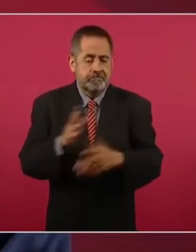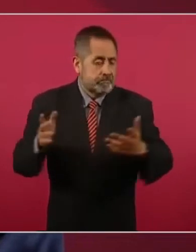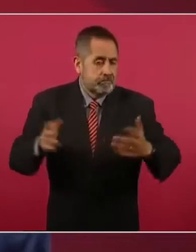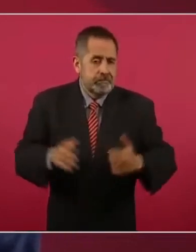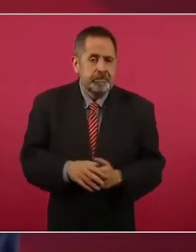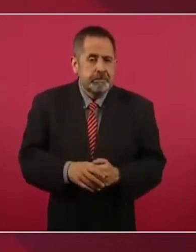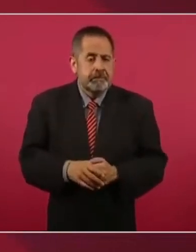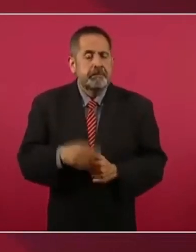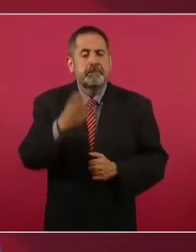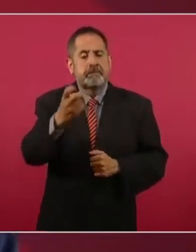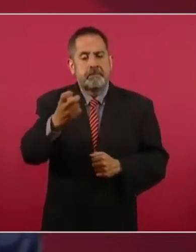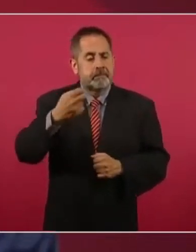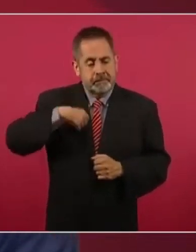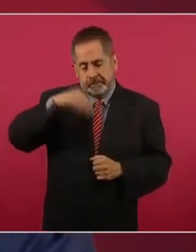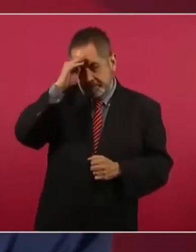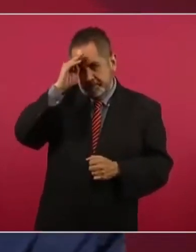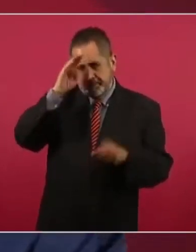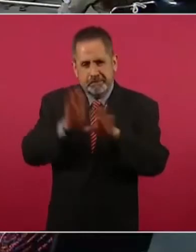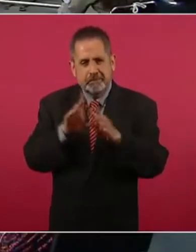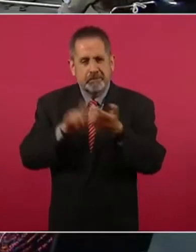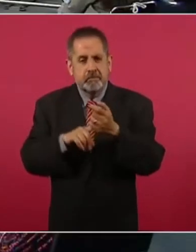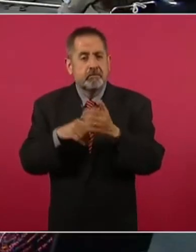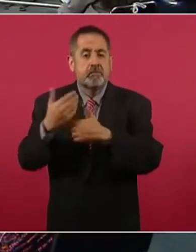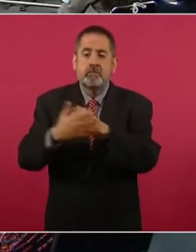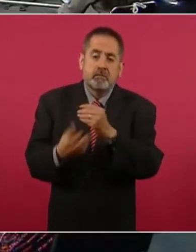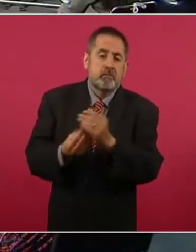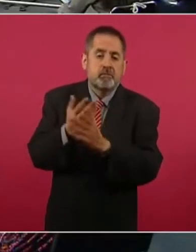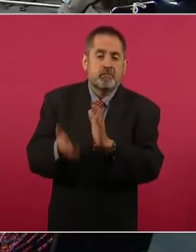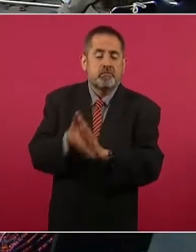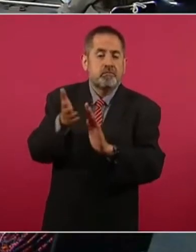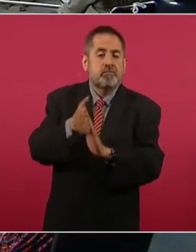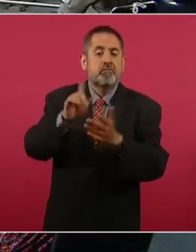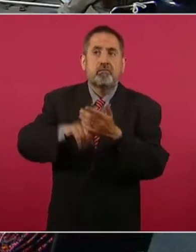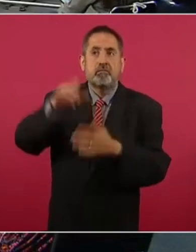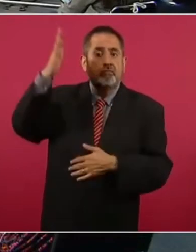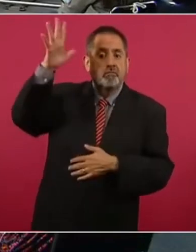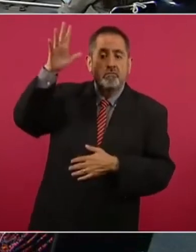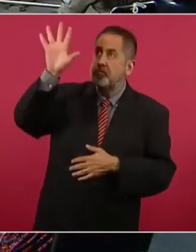Estamos invirtiendo en la construcción de una planta solar en Sonora.